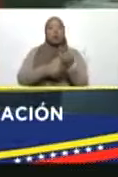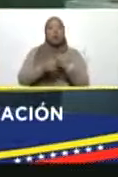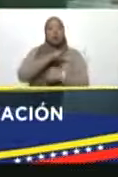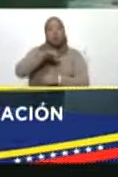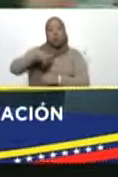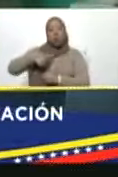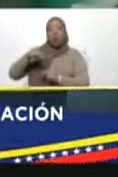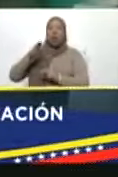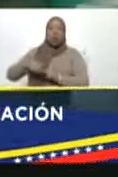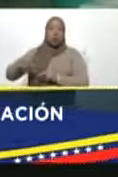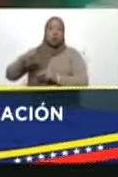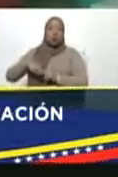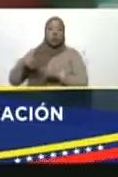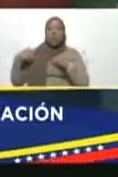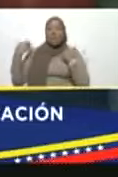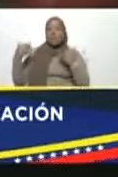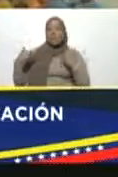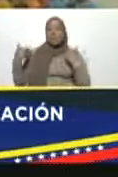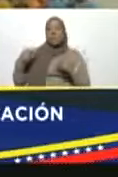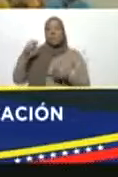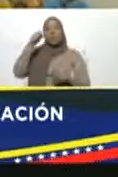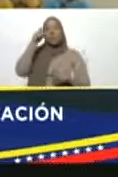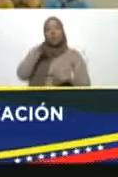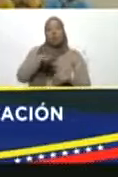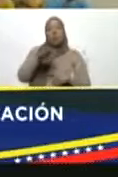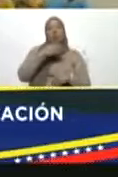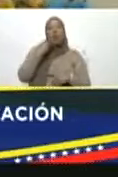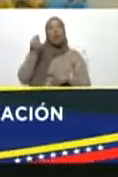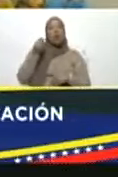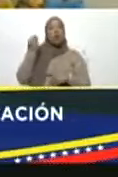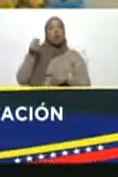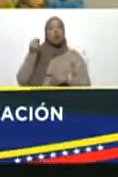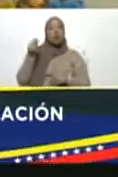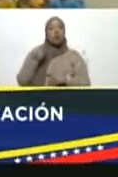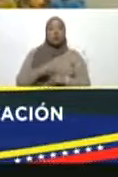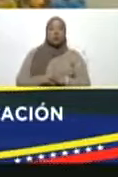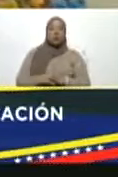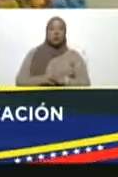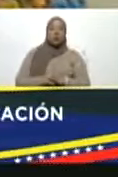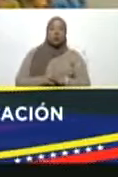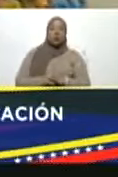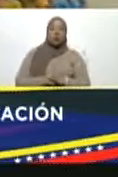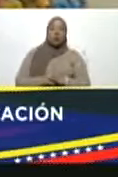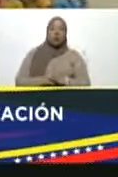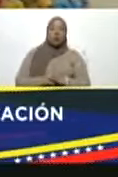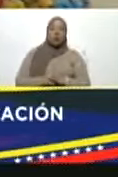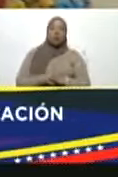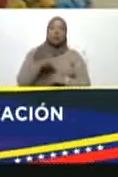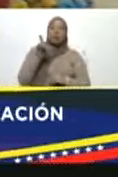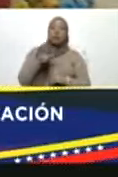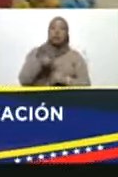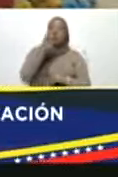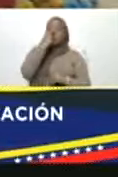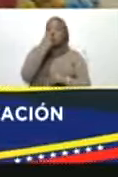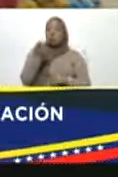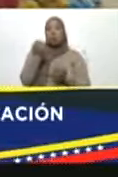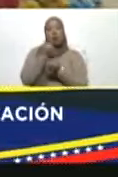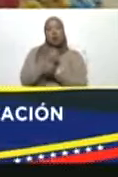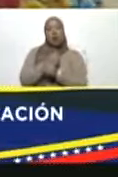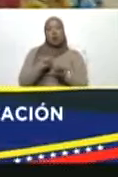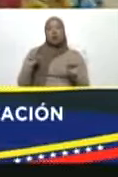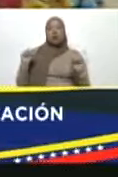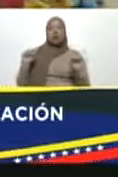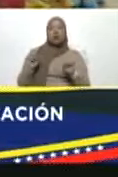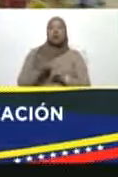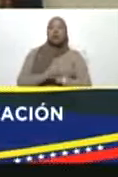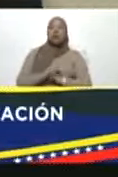nuestros niños, así que la alegría que tienen nuestros muchachos, esa muchachada, no se puede describir, aparte de dignificarlos a ellos, de dignificar